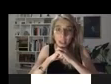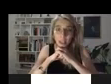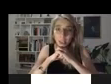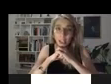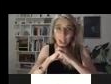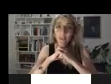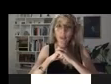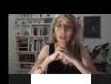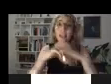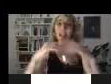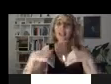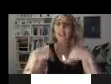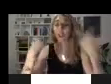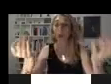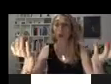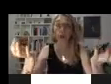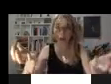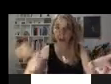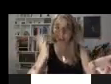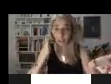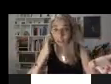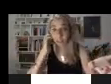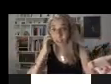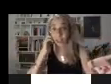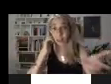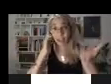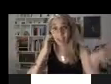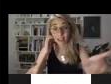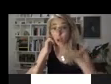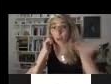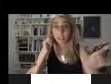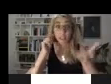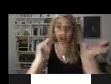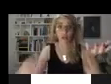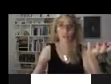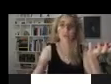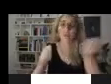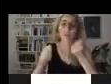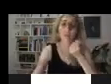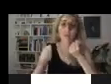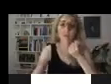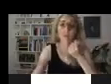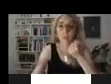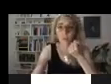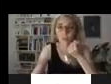de poder desarrollar nuestra estrategia de venta, de comercialización.